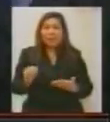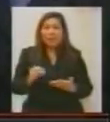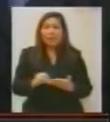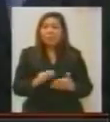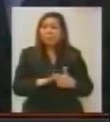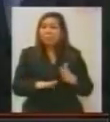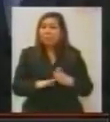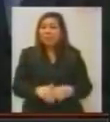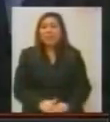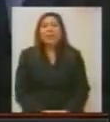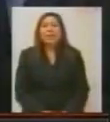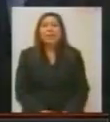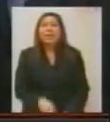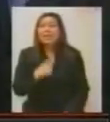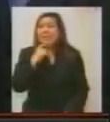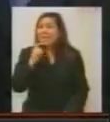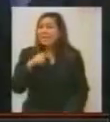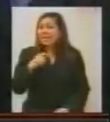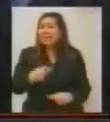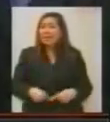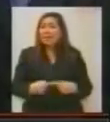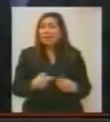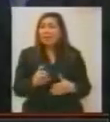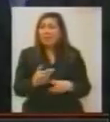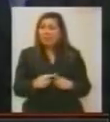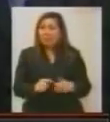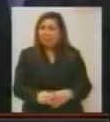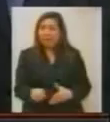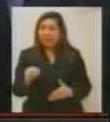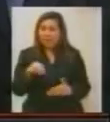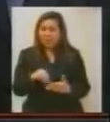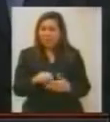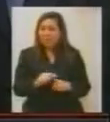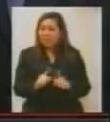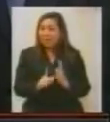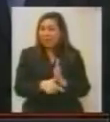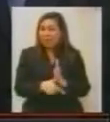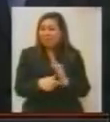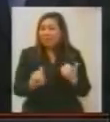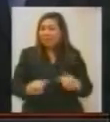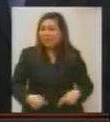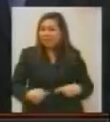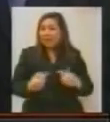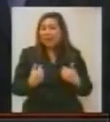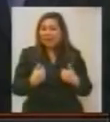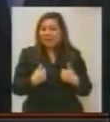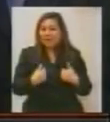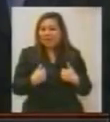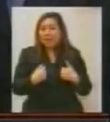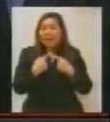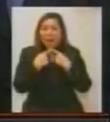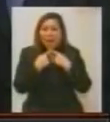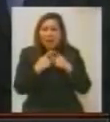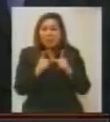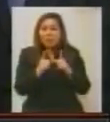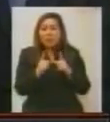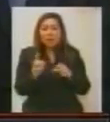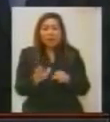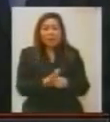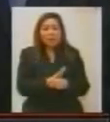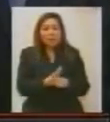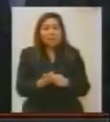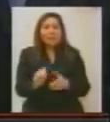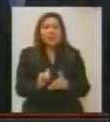su espacio correspondiente. ¿Es necesario el debate? Claro que sí, el debate interno, pero después de ese debate tiene que haber un anuncio